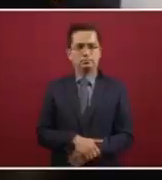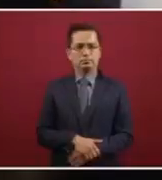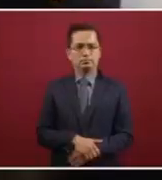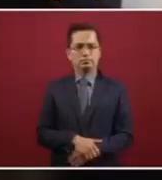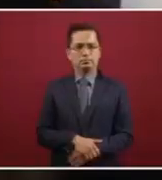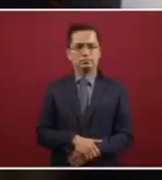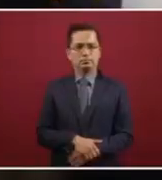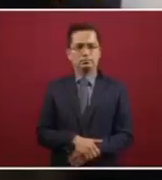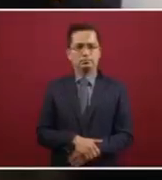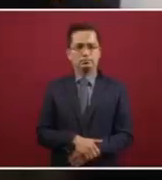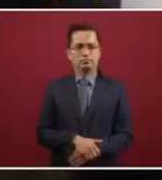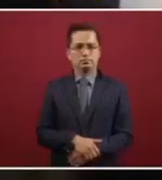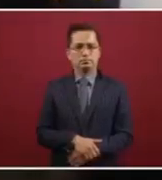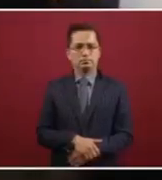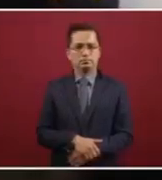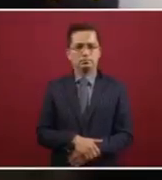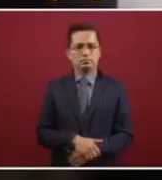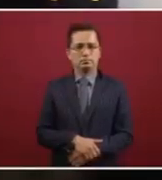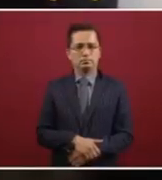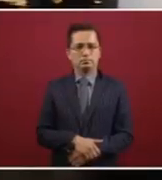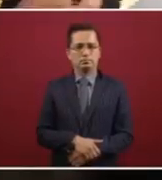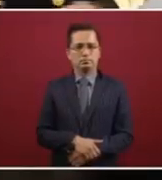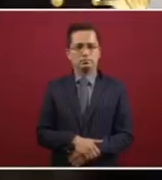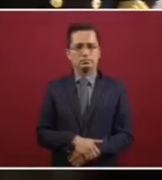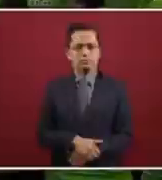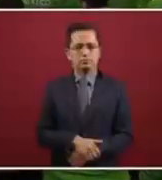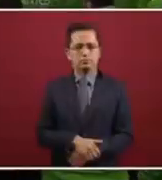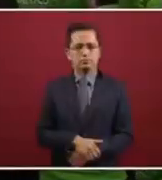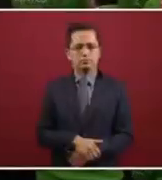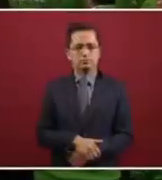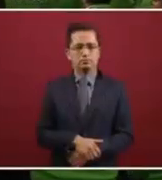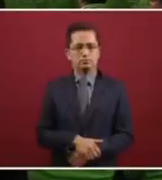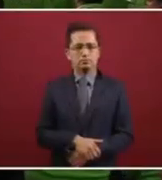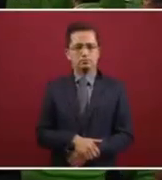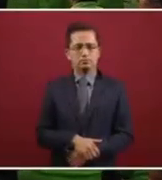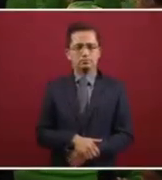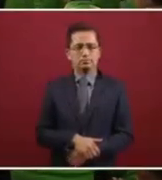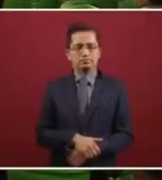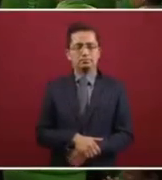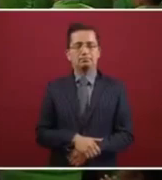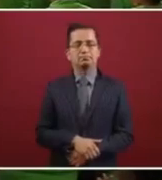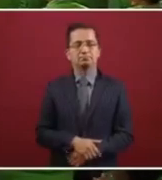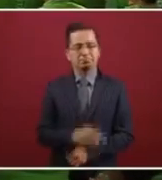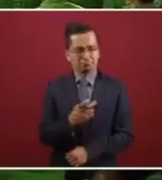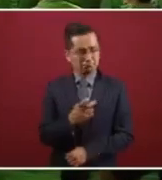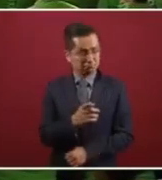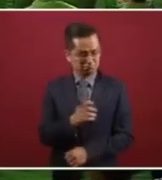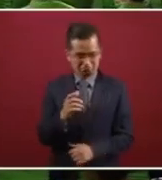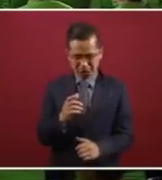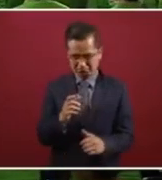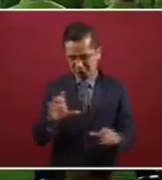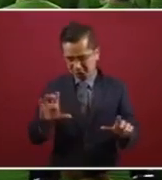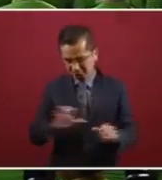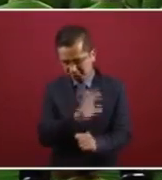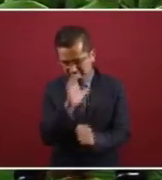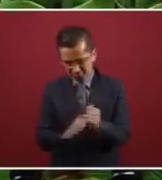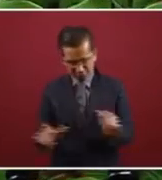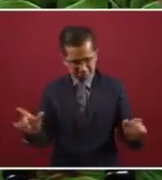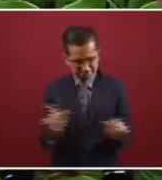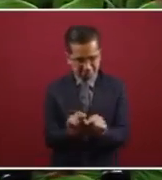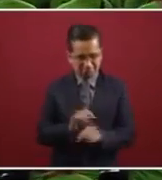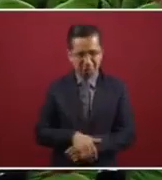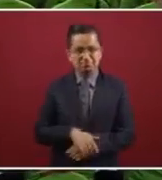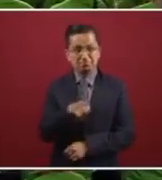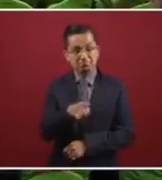Al respecto, la directora de la Comisión Nacional de Cultura Física y Deporte, Ana Gabriela Guevara, felicitó a los participantes en la justa